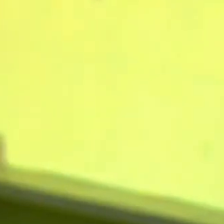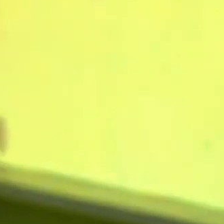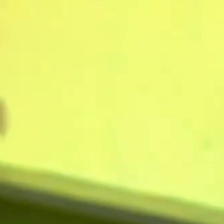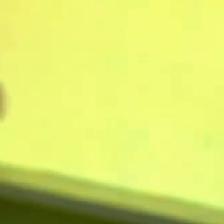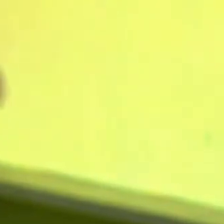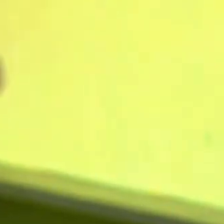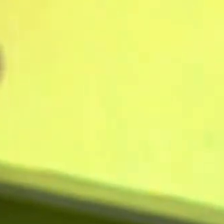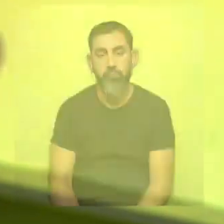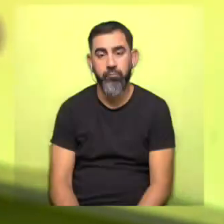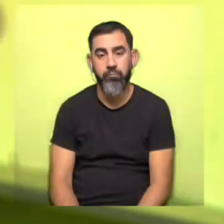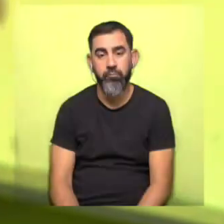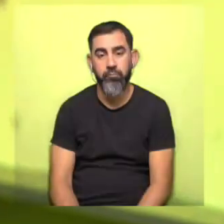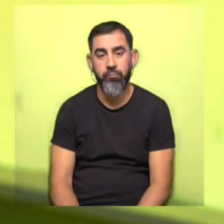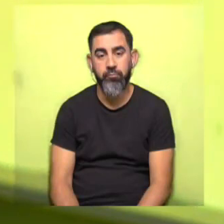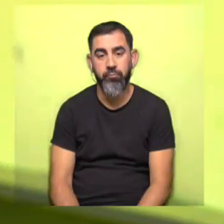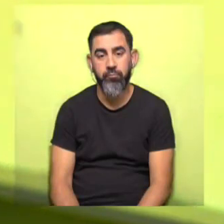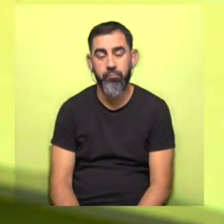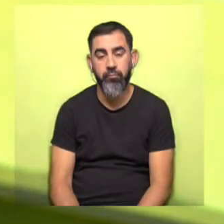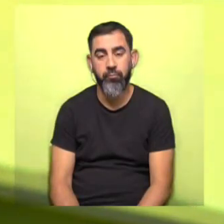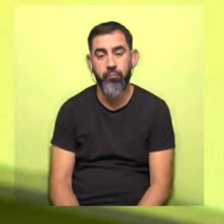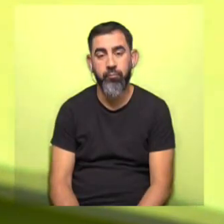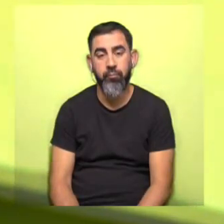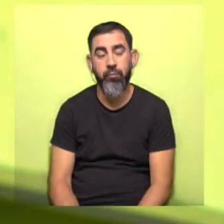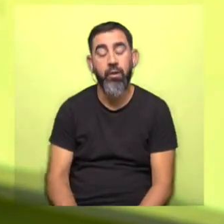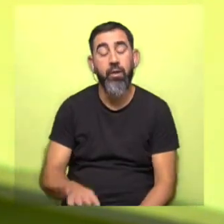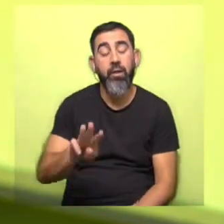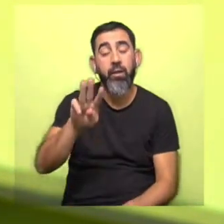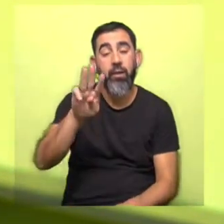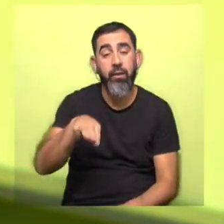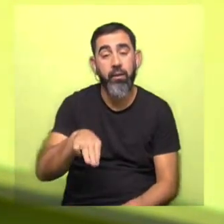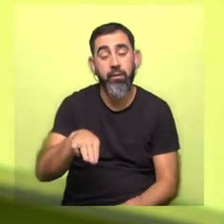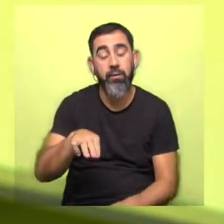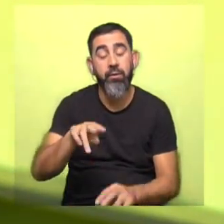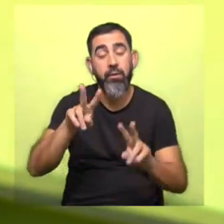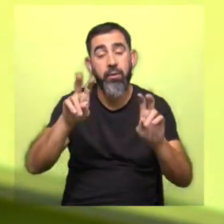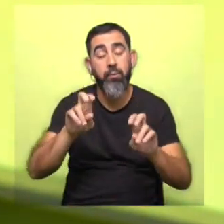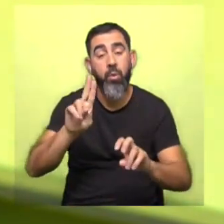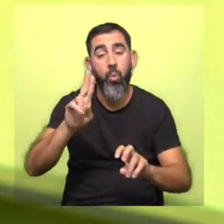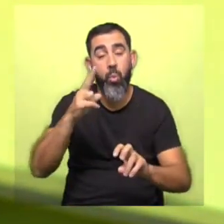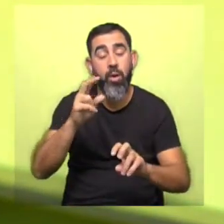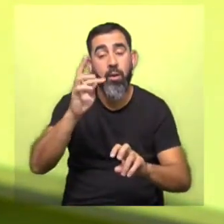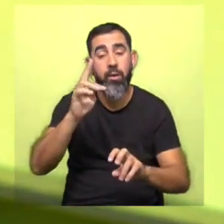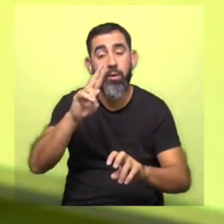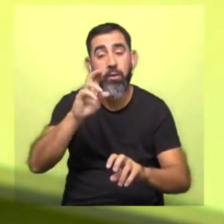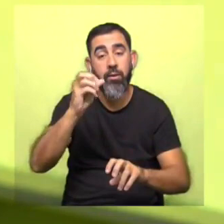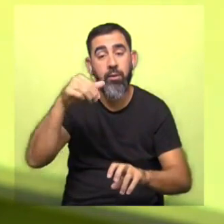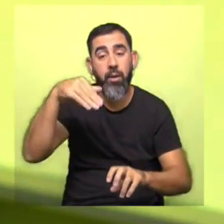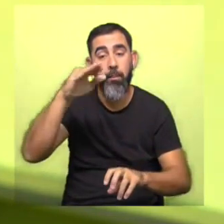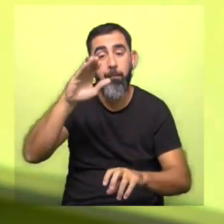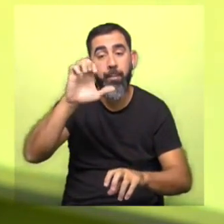Cuando uno cae, recorriendo sobre todo Instagram, en la cuenta de Uruguay Fototrampeo, es inevitable que